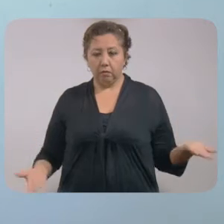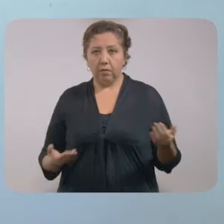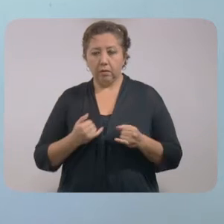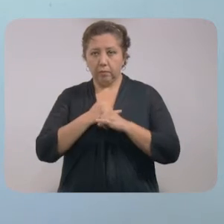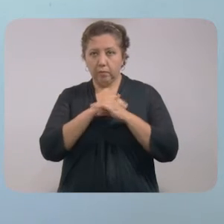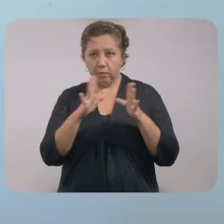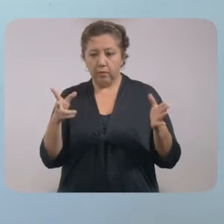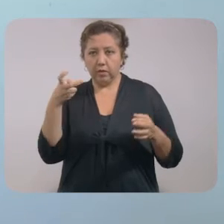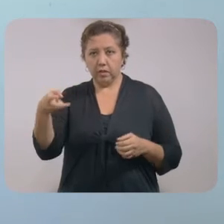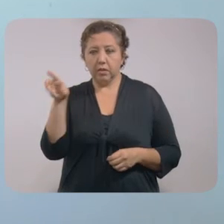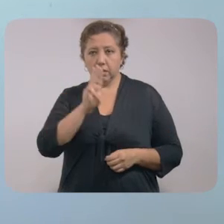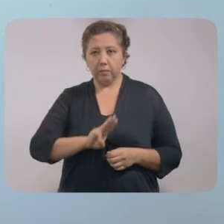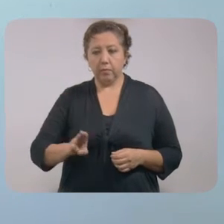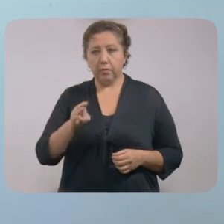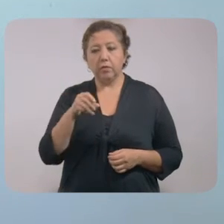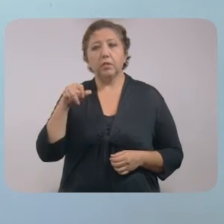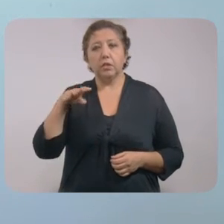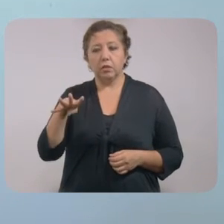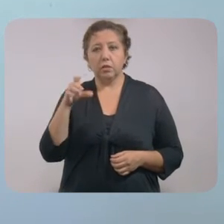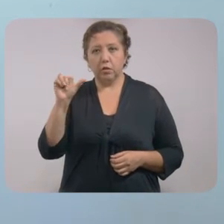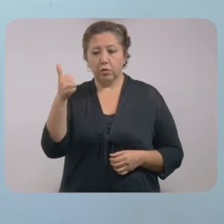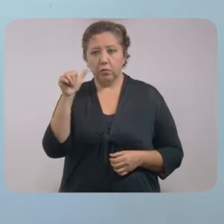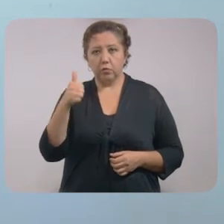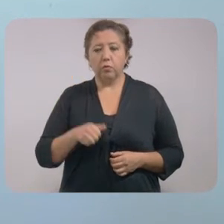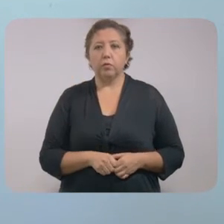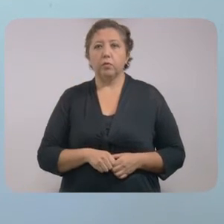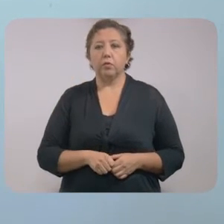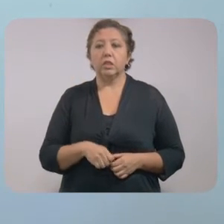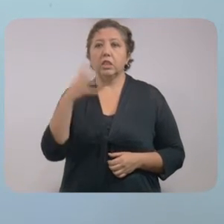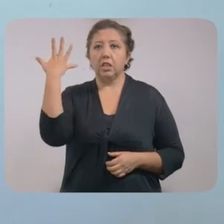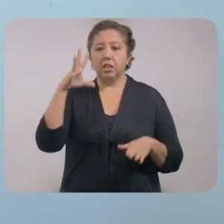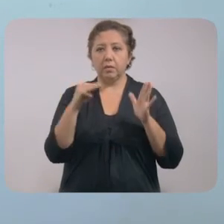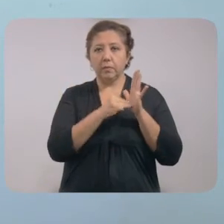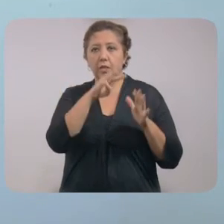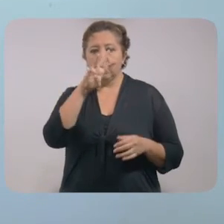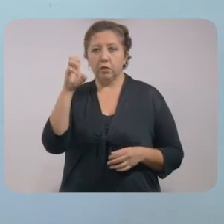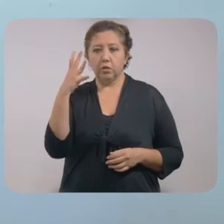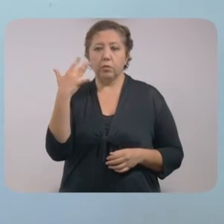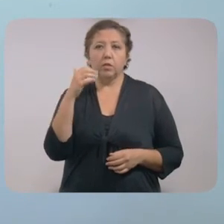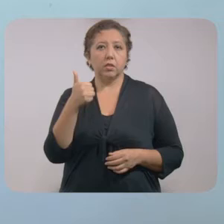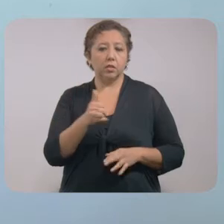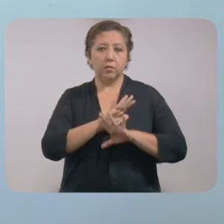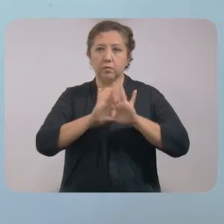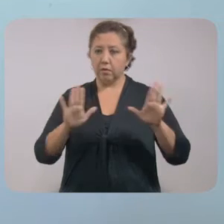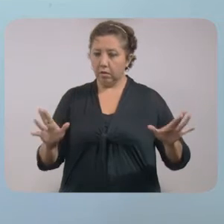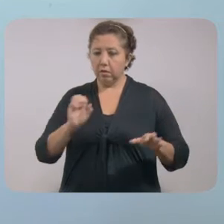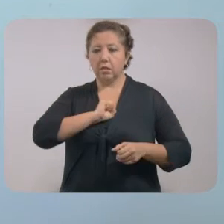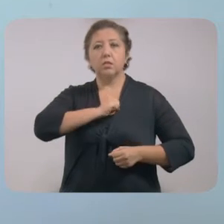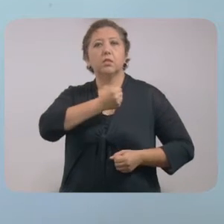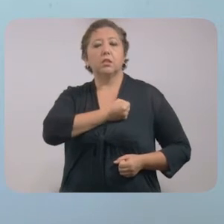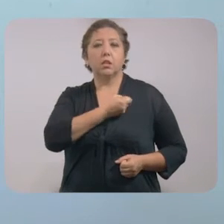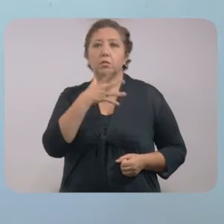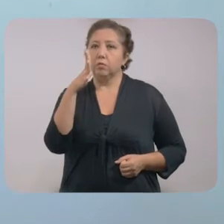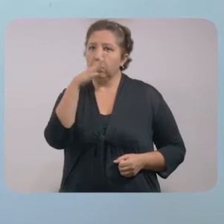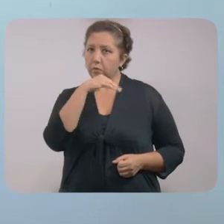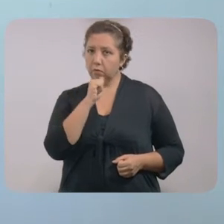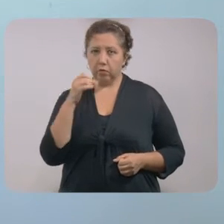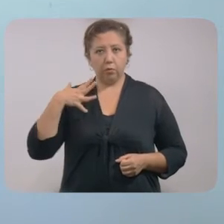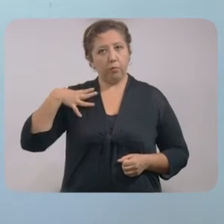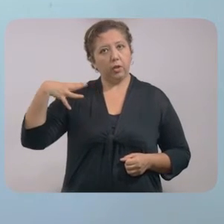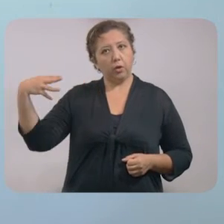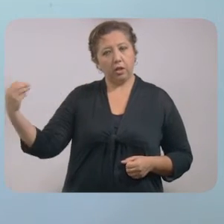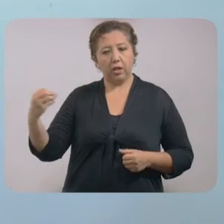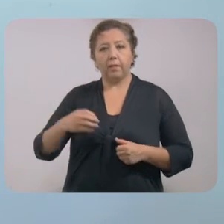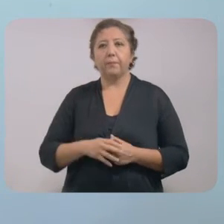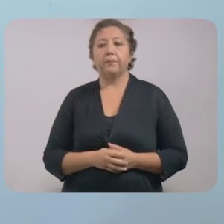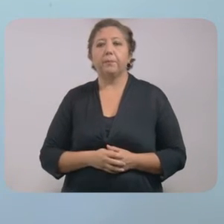el parte médico de este miércoles 19 de agosto. 10.356 pacientes ya se recuperaron, no presentan síntomas